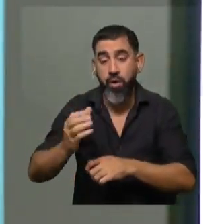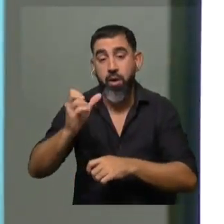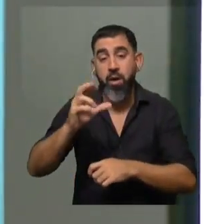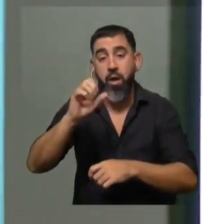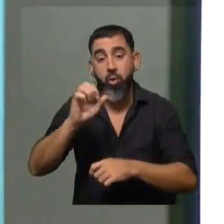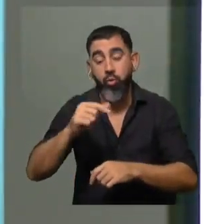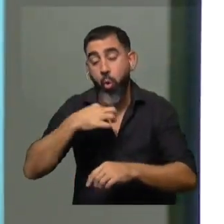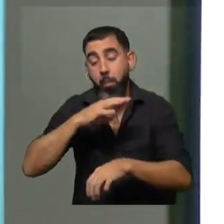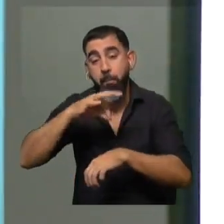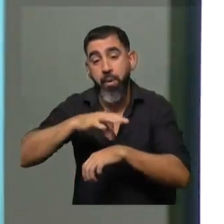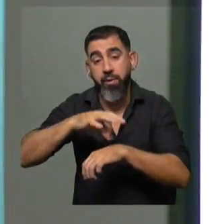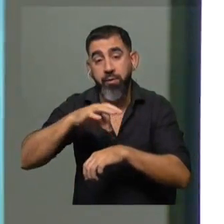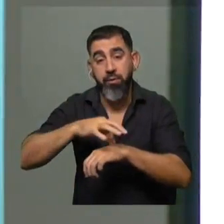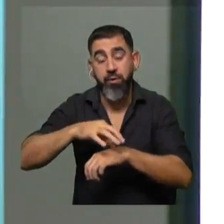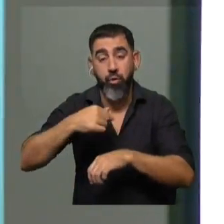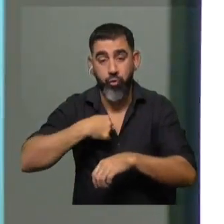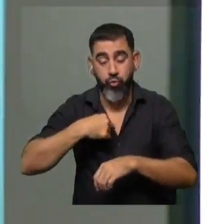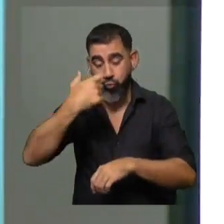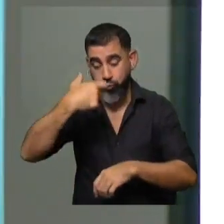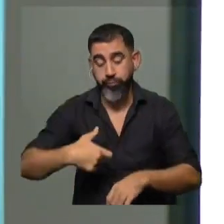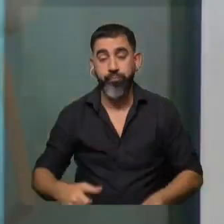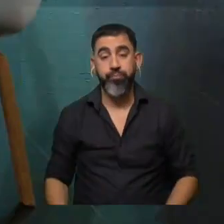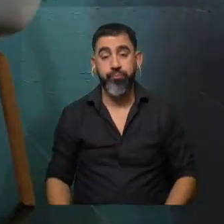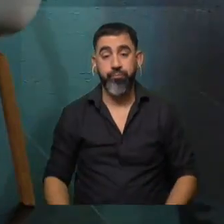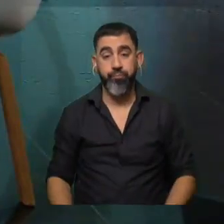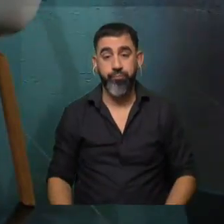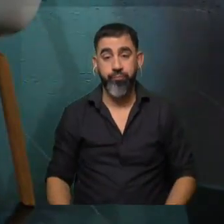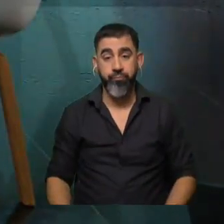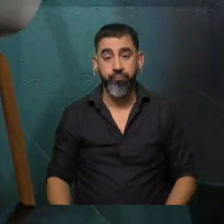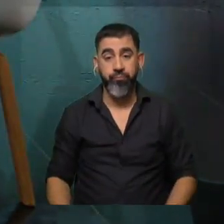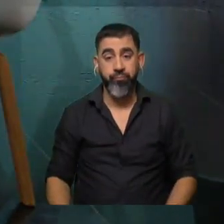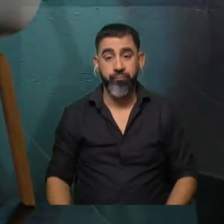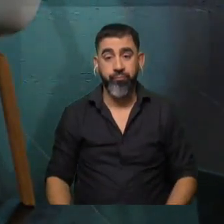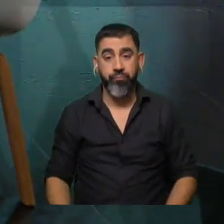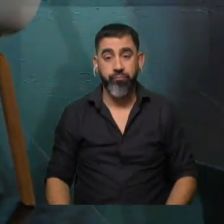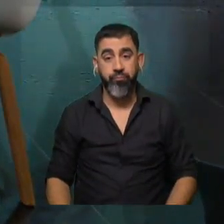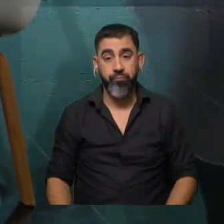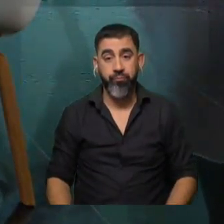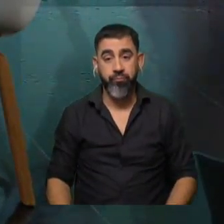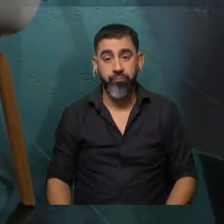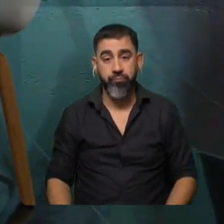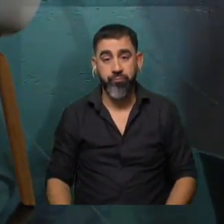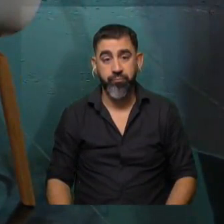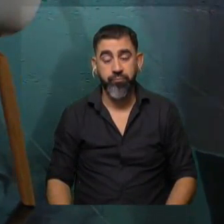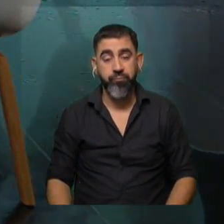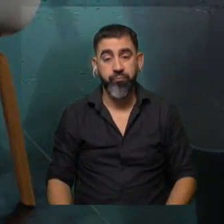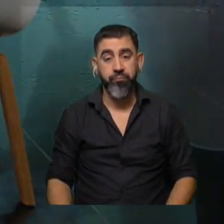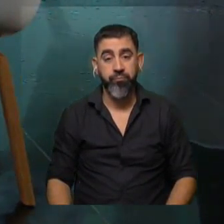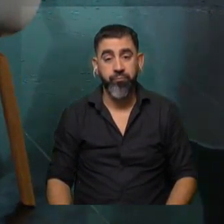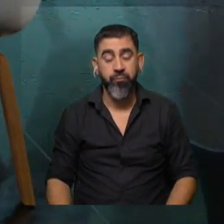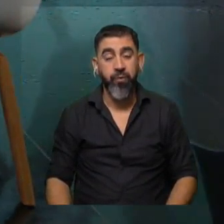o desde la medicina y la parte de vectores como soy yo. Correcto. Empezamos, cuando vimos